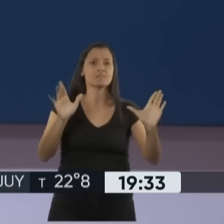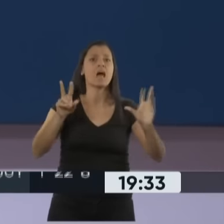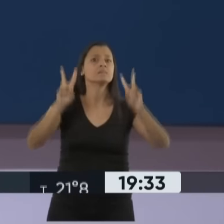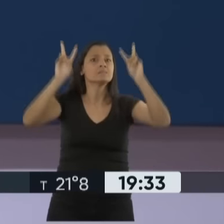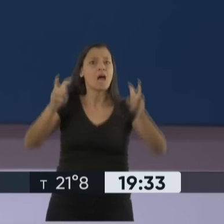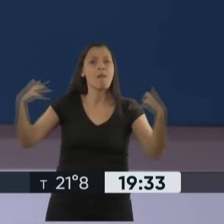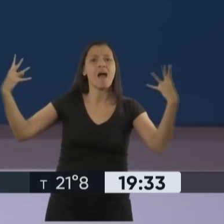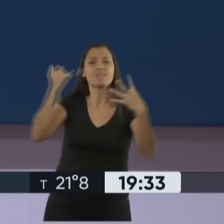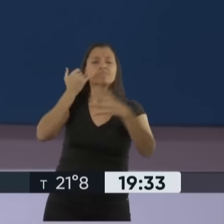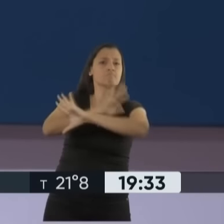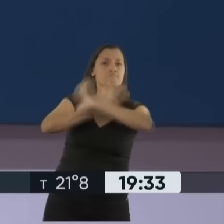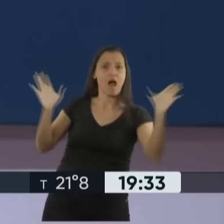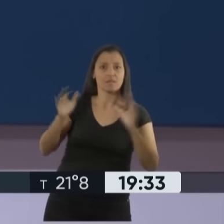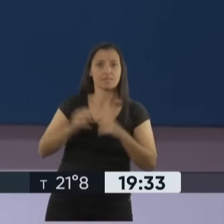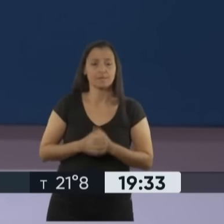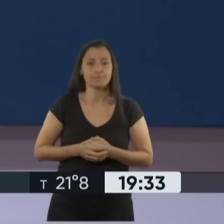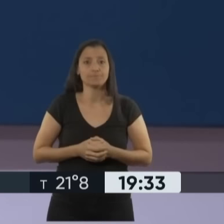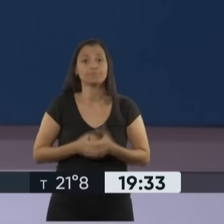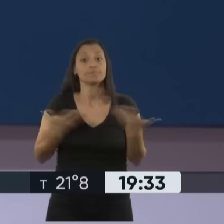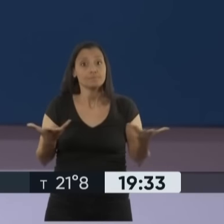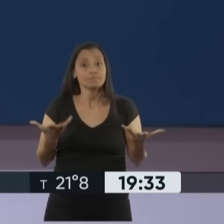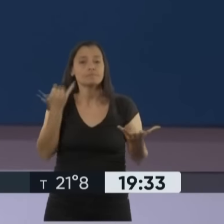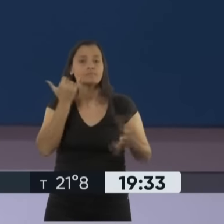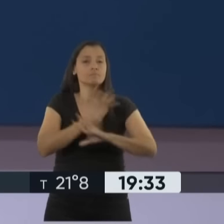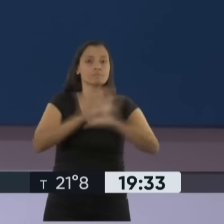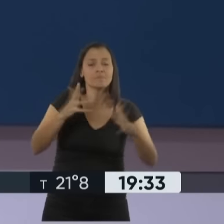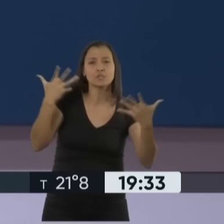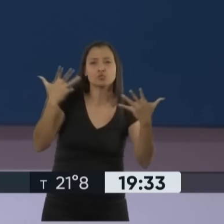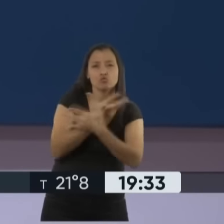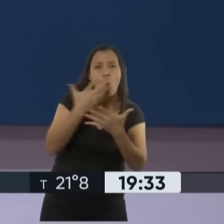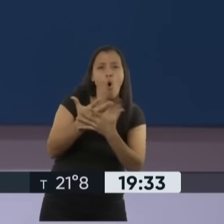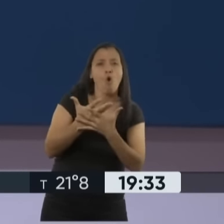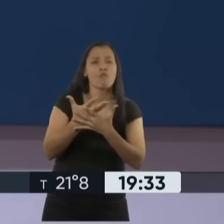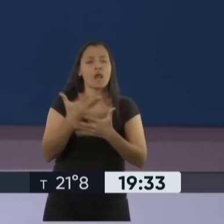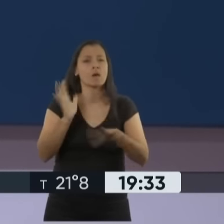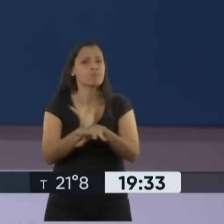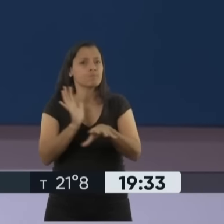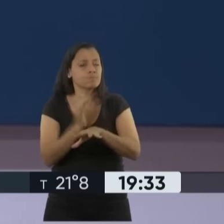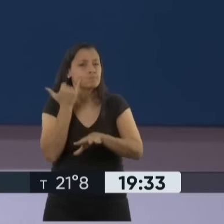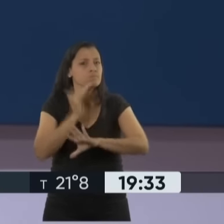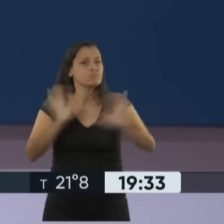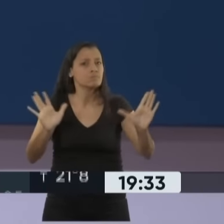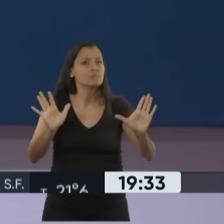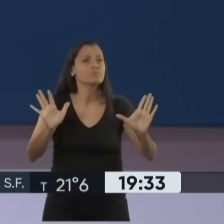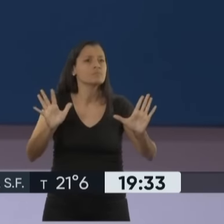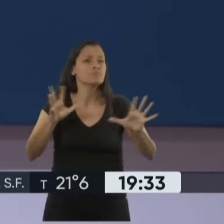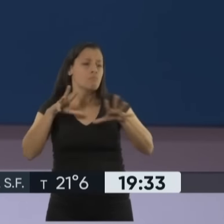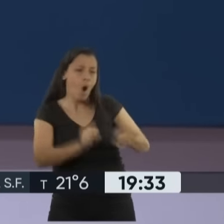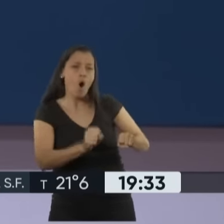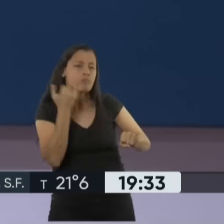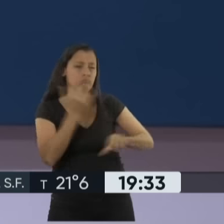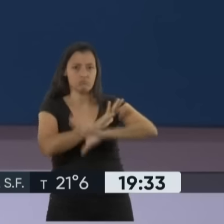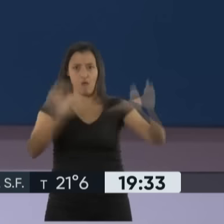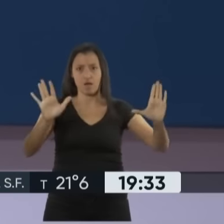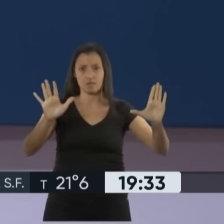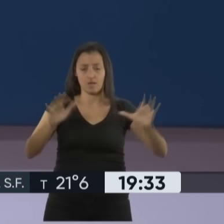catástrofe bélica sin humillaciones ni deseos de dominación